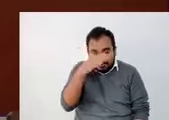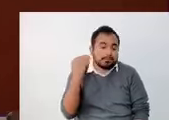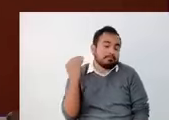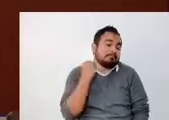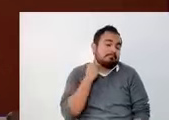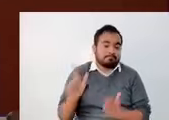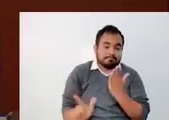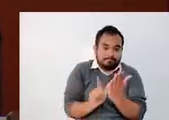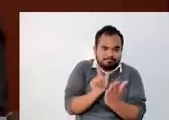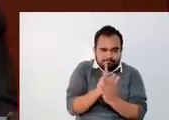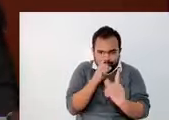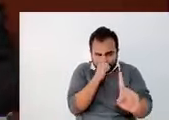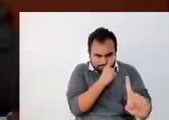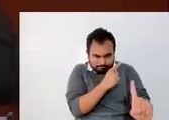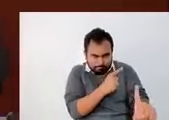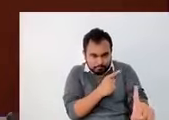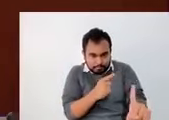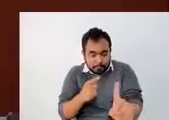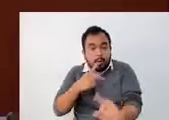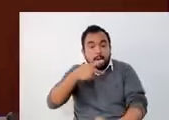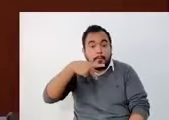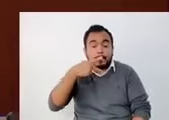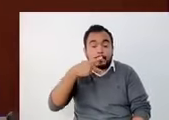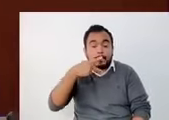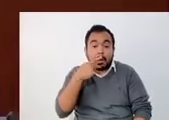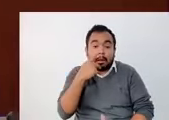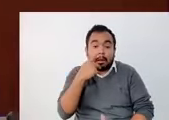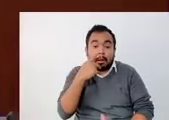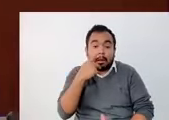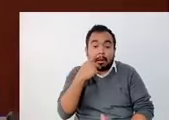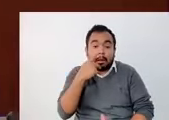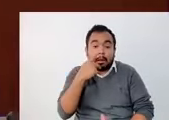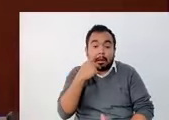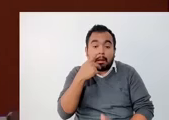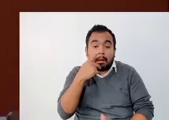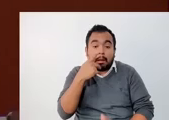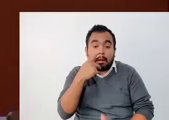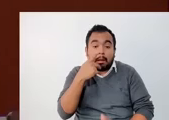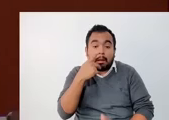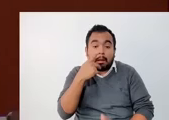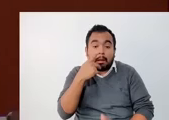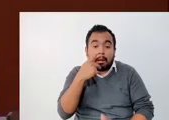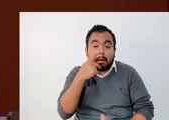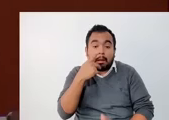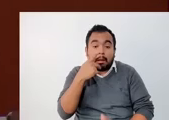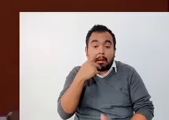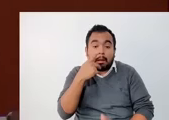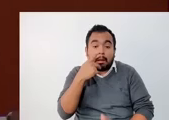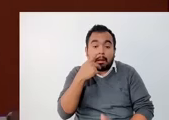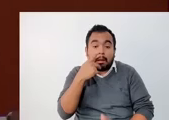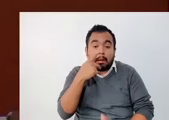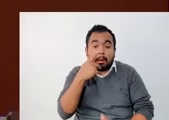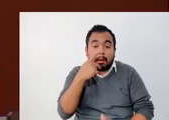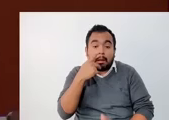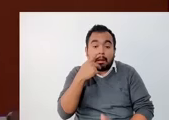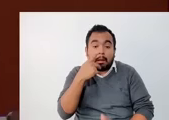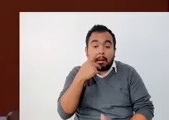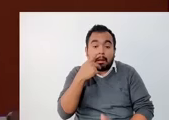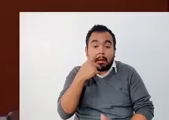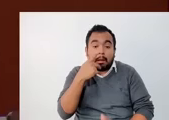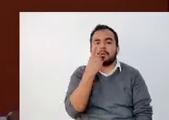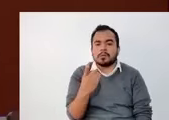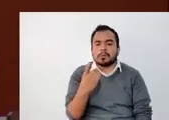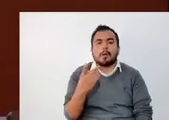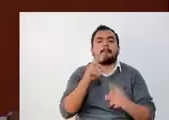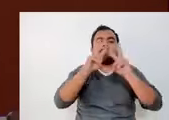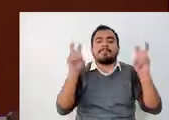muy graciosos. ¿De qué va esto de la soledad del penalista? O mejor dicho, ¿por qué está solo el penalista? Bueno, el penalista